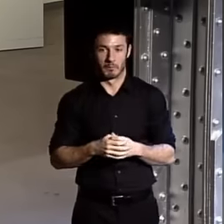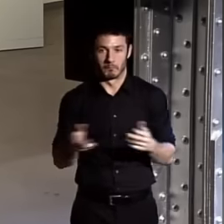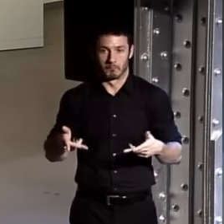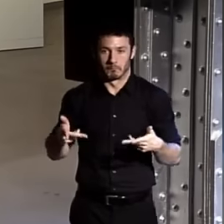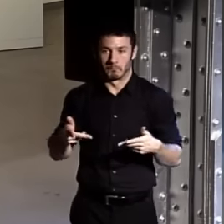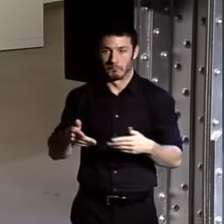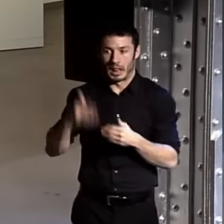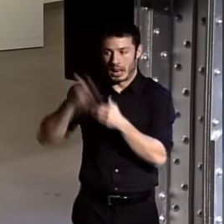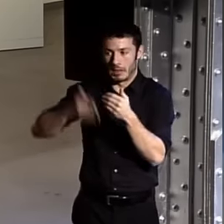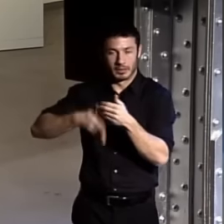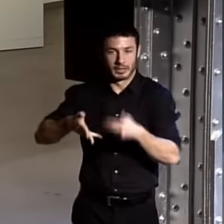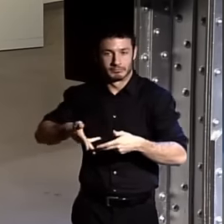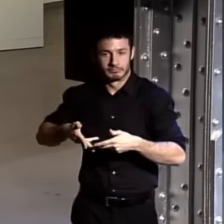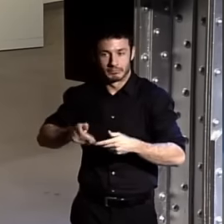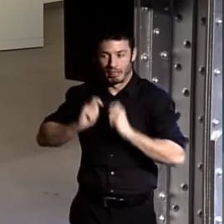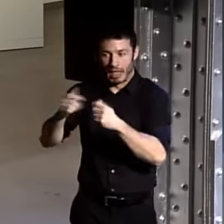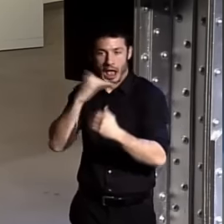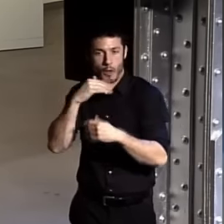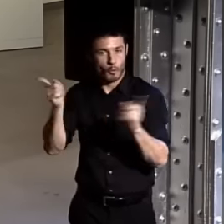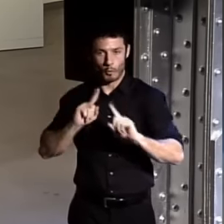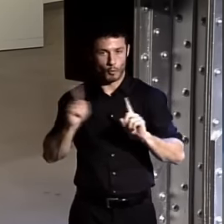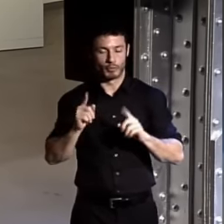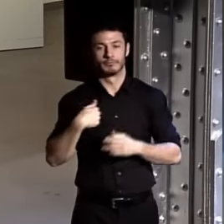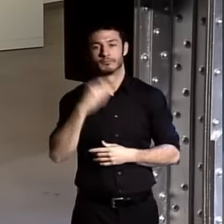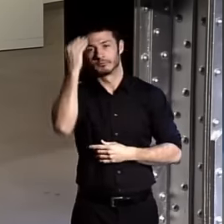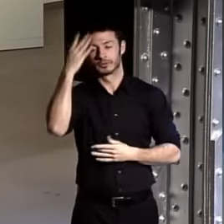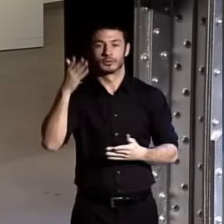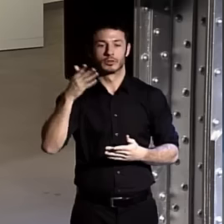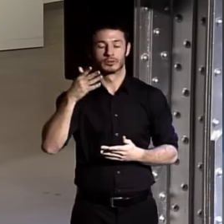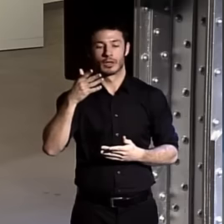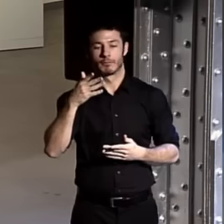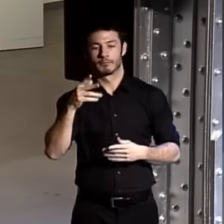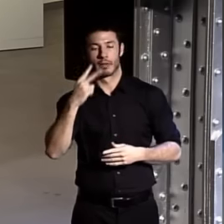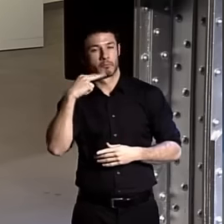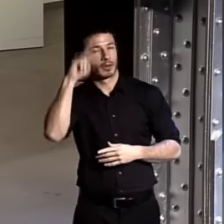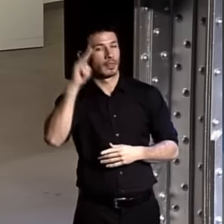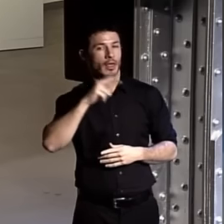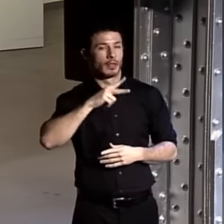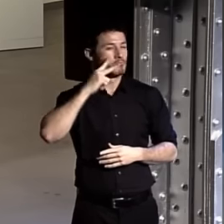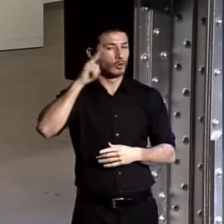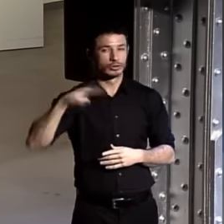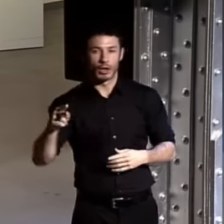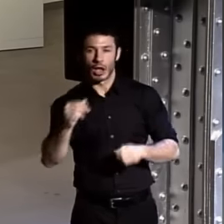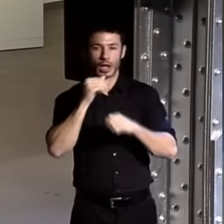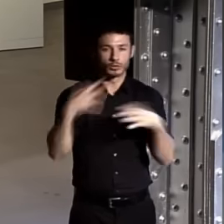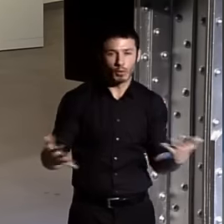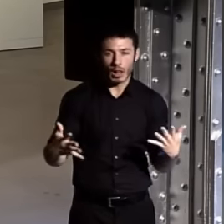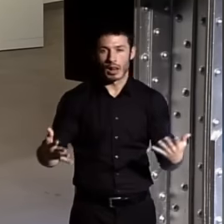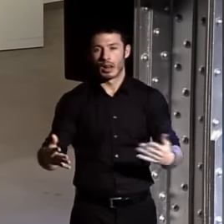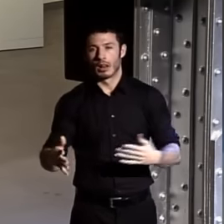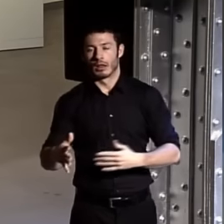cortapisa No creo que en esta parte estamos viviendo un museo de un una experiencia museográfica eh actual maravillosa